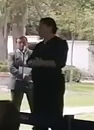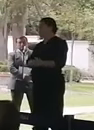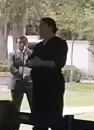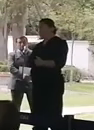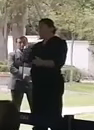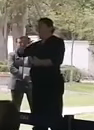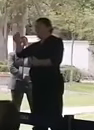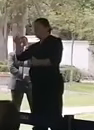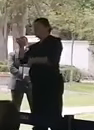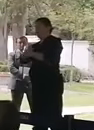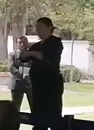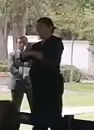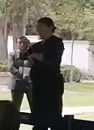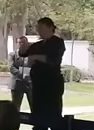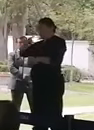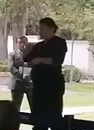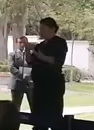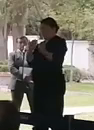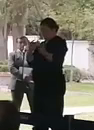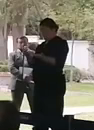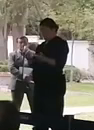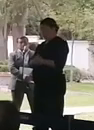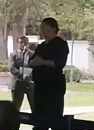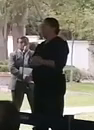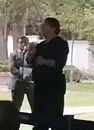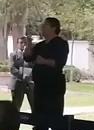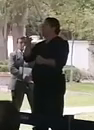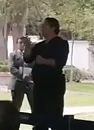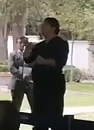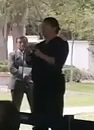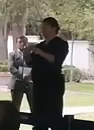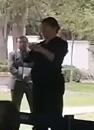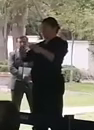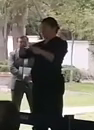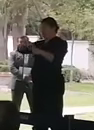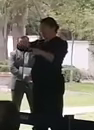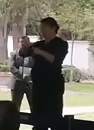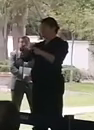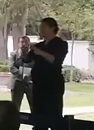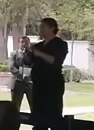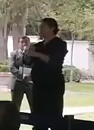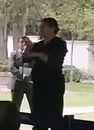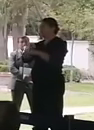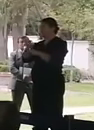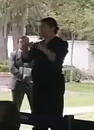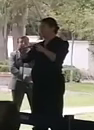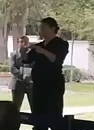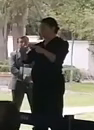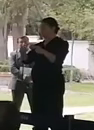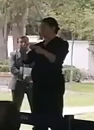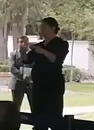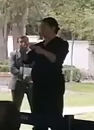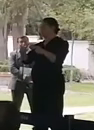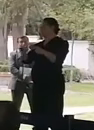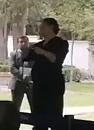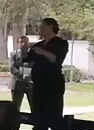¿no? Entonces, la prosperidad de los estados está enlazado con la